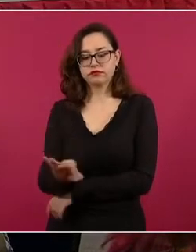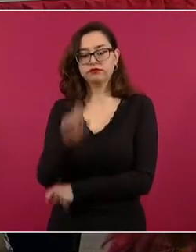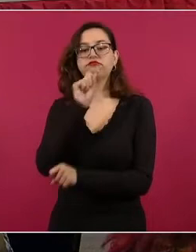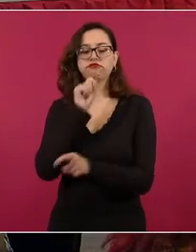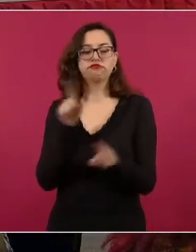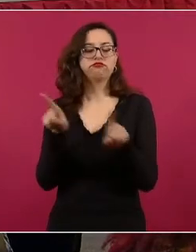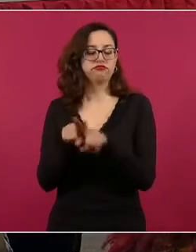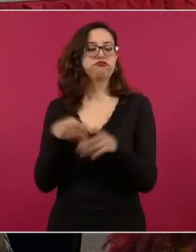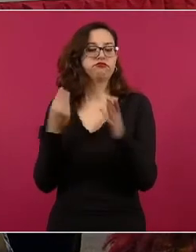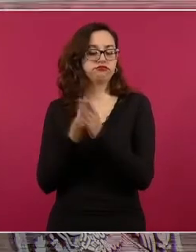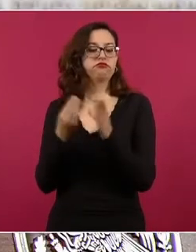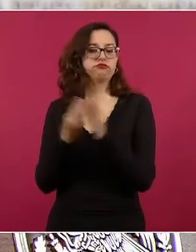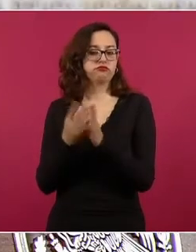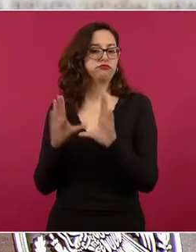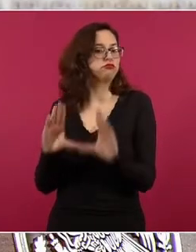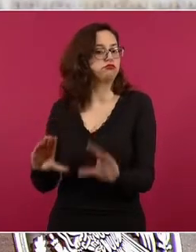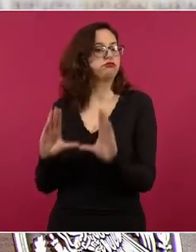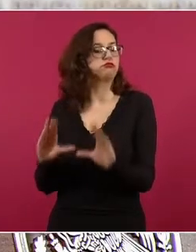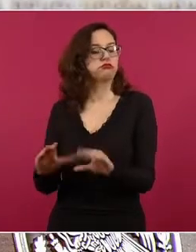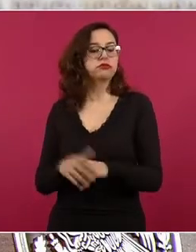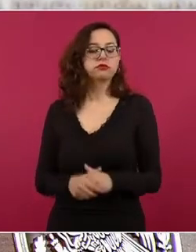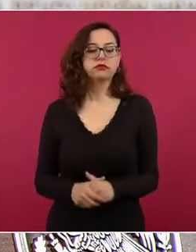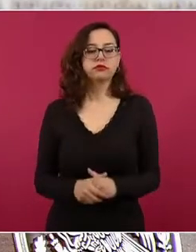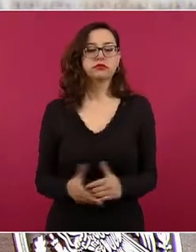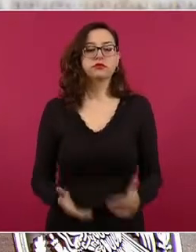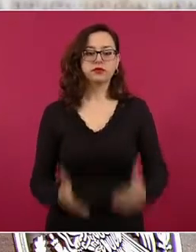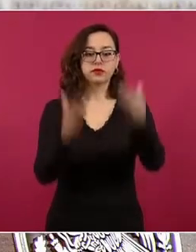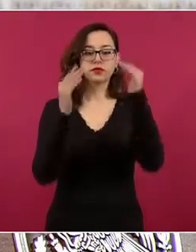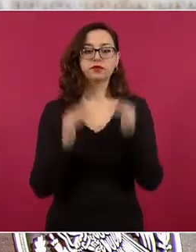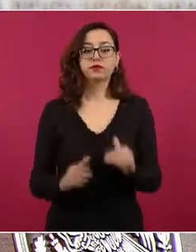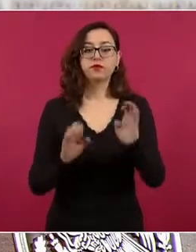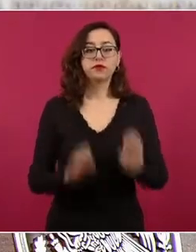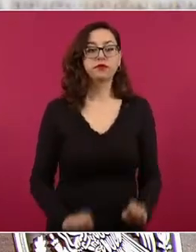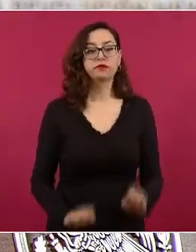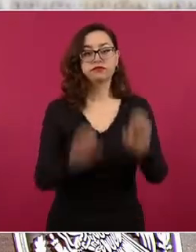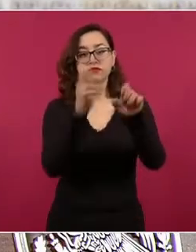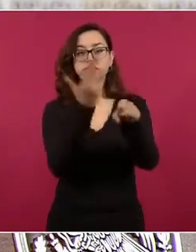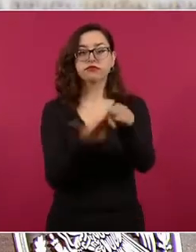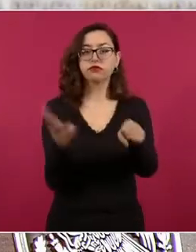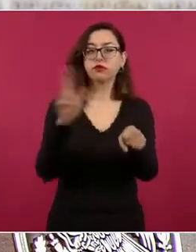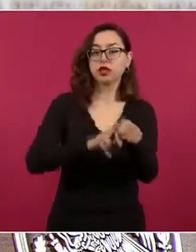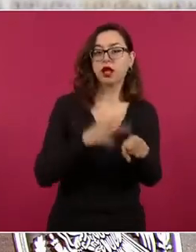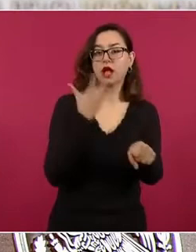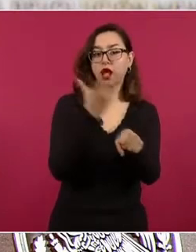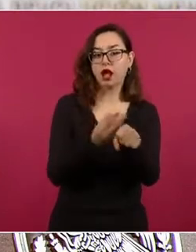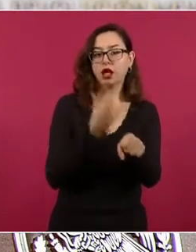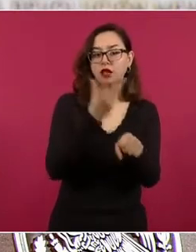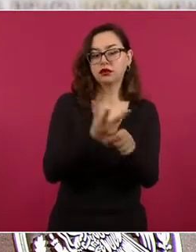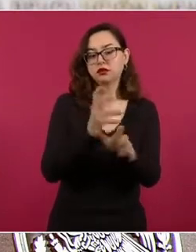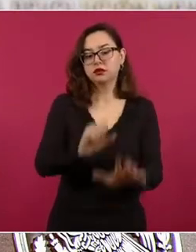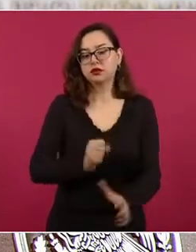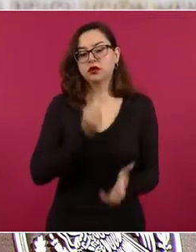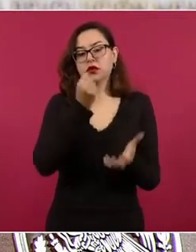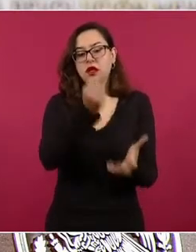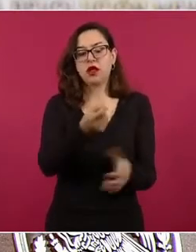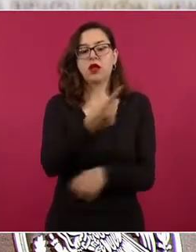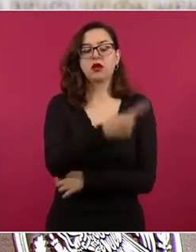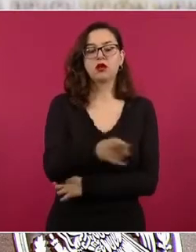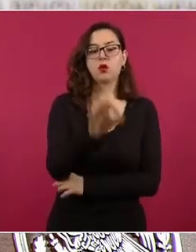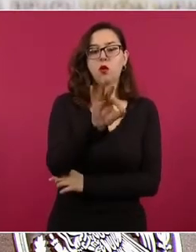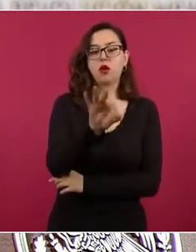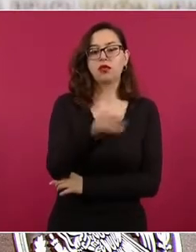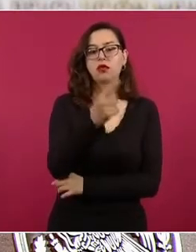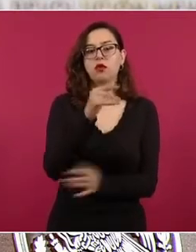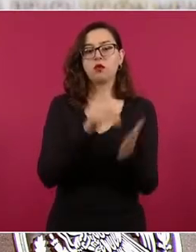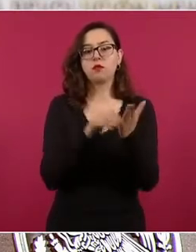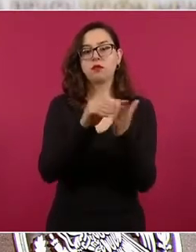Bienestar. En las obras de infraestructura y acciones de dignificación, de una inversión de 141